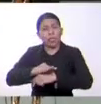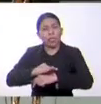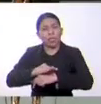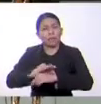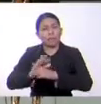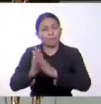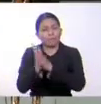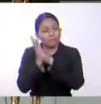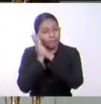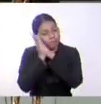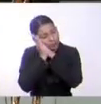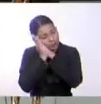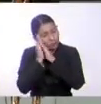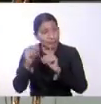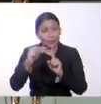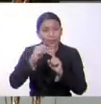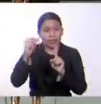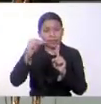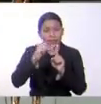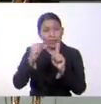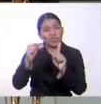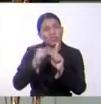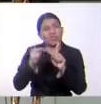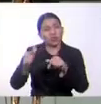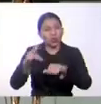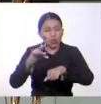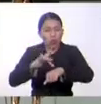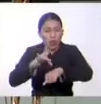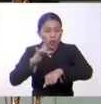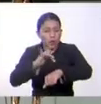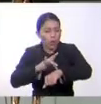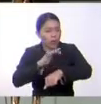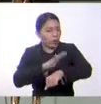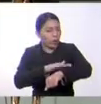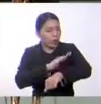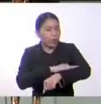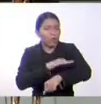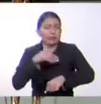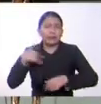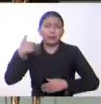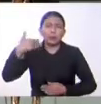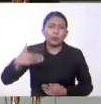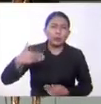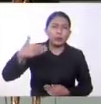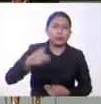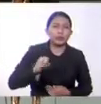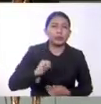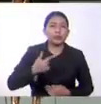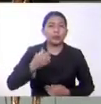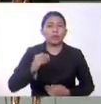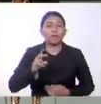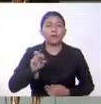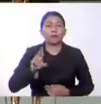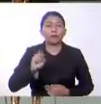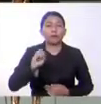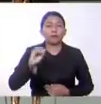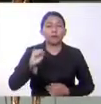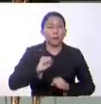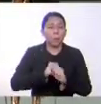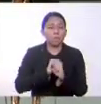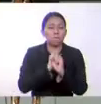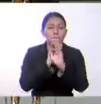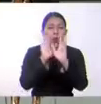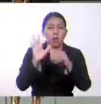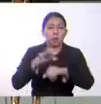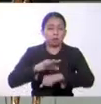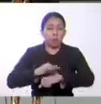en el trigo para tocarnos todos estos siglos que como verso estallan en la piel.